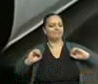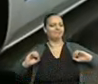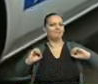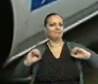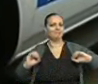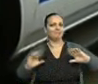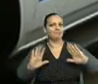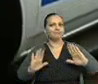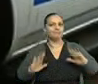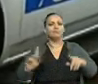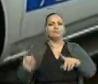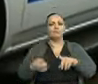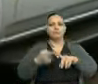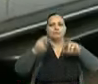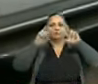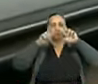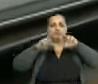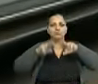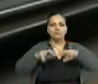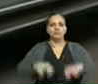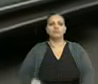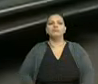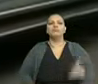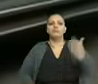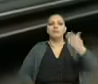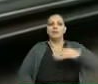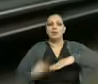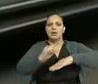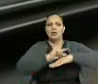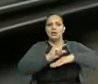fueron retenidas, entre ellas está el gerente y la jefa de